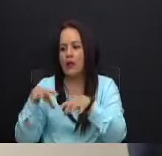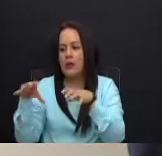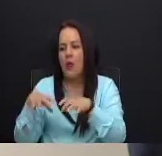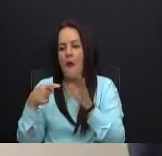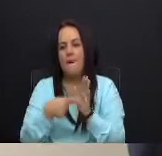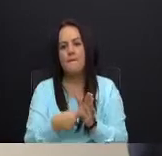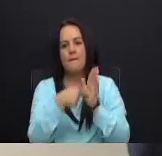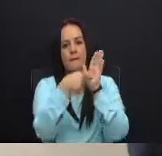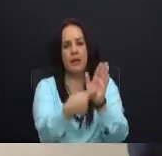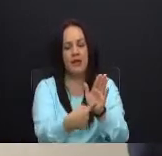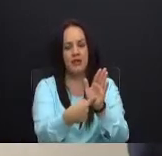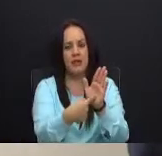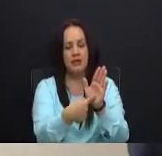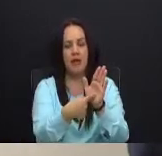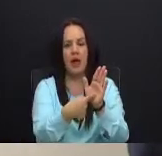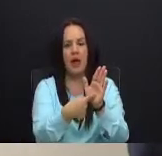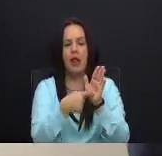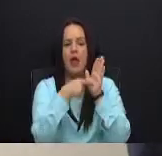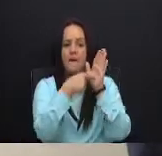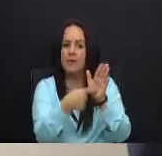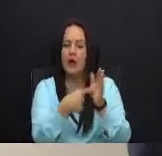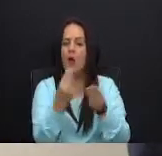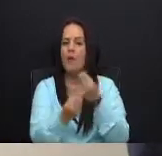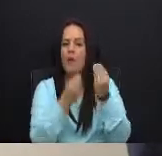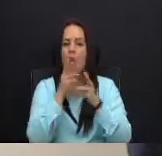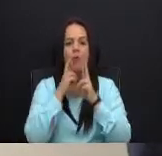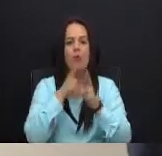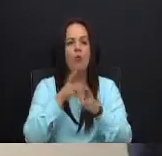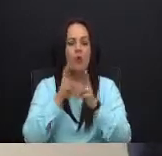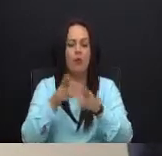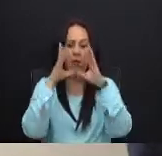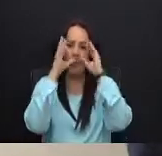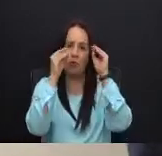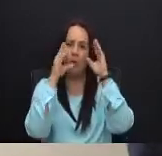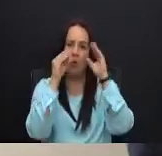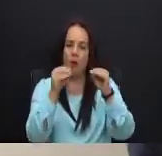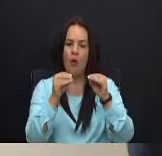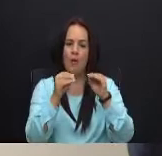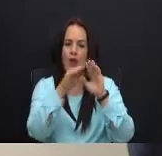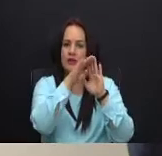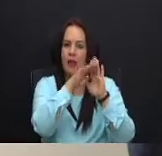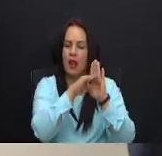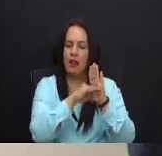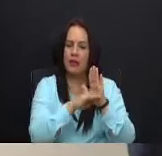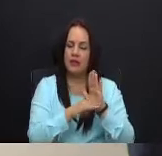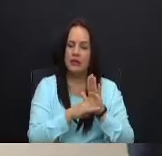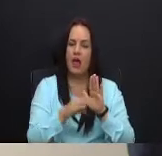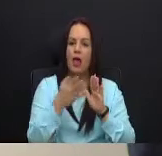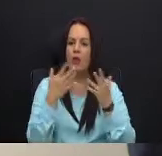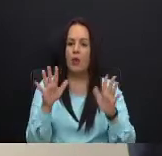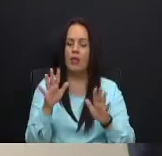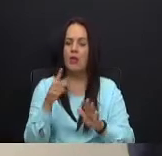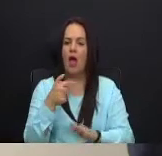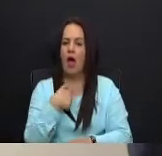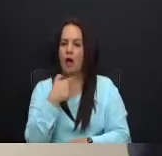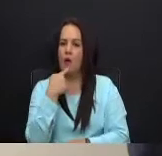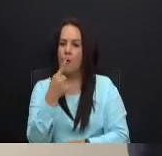para presentar productos, informes en la lista de lo que he